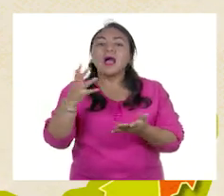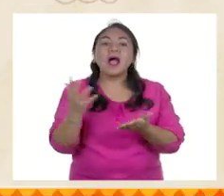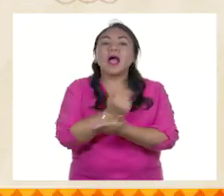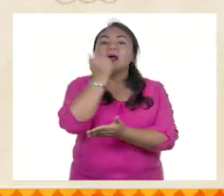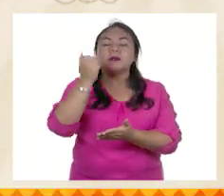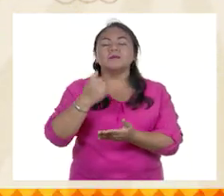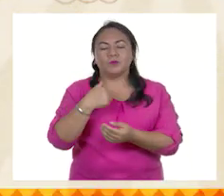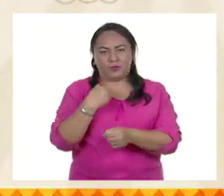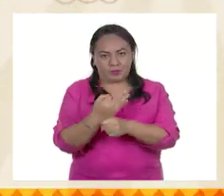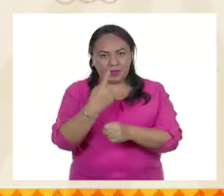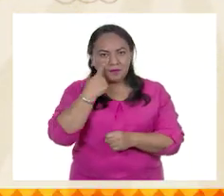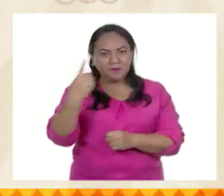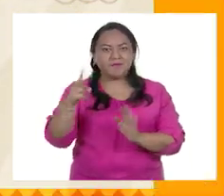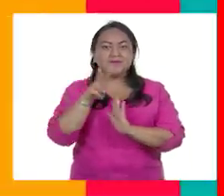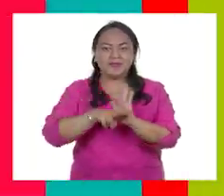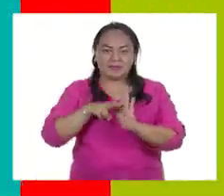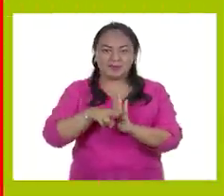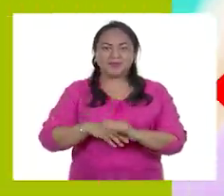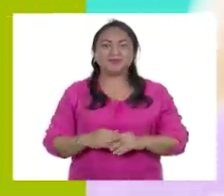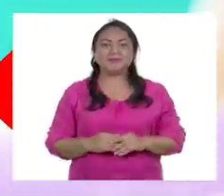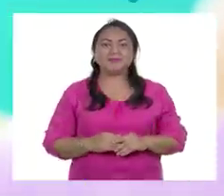trivia. Veamos el siguiente video.